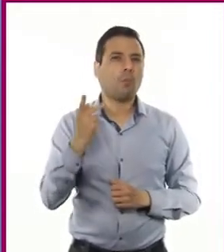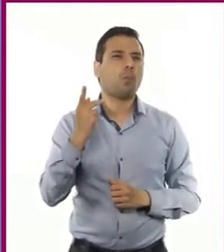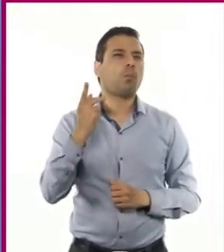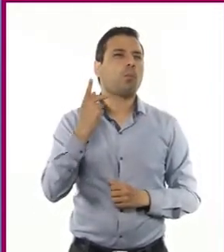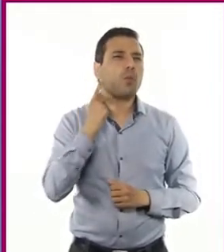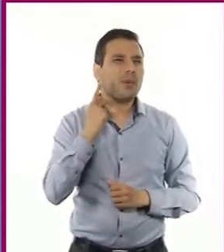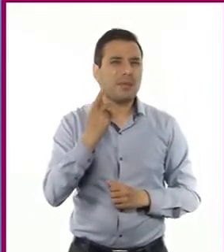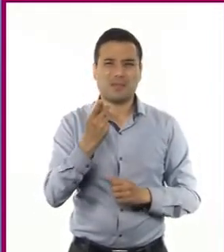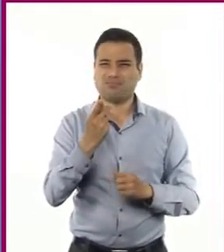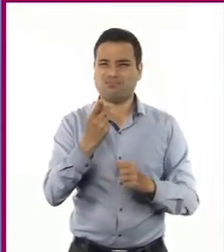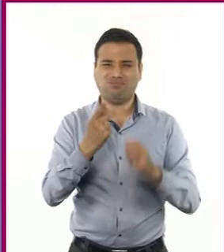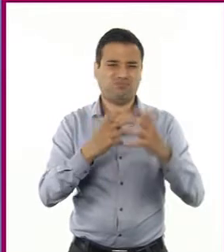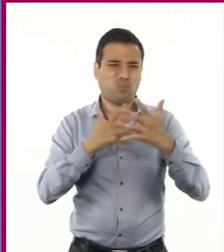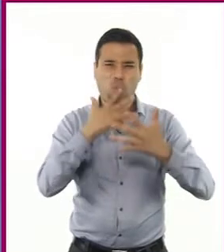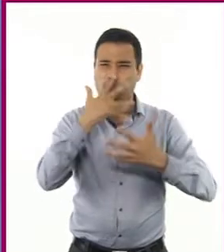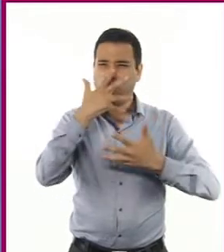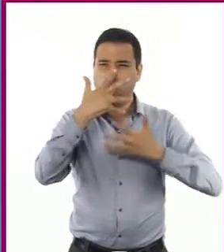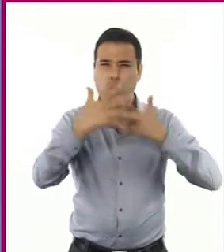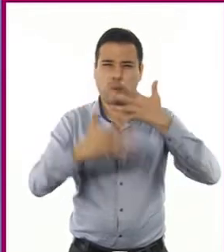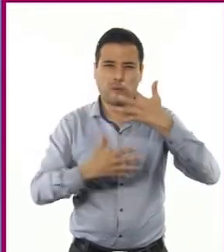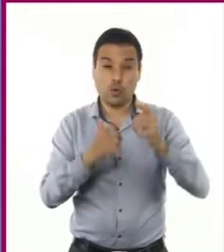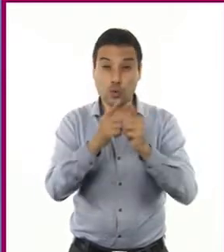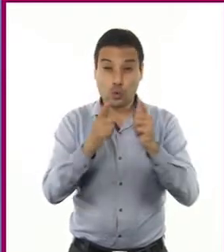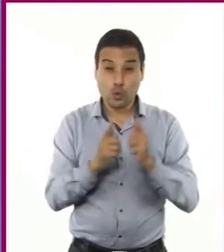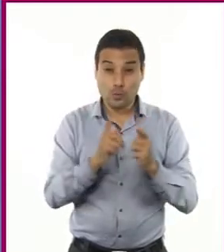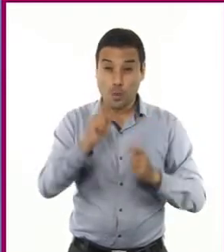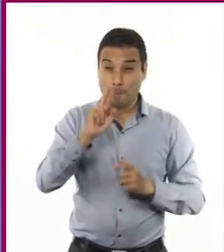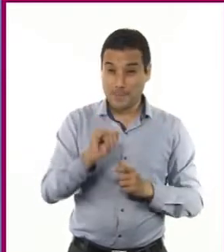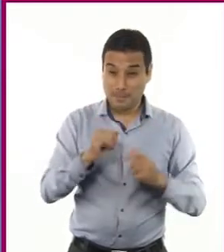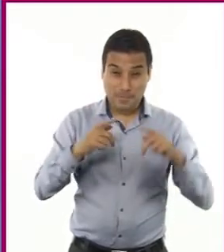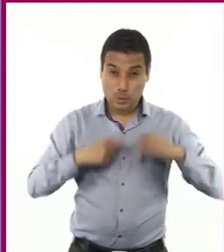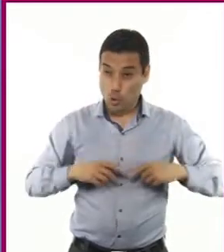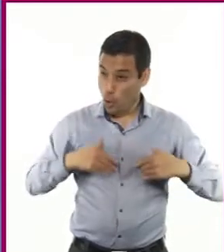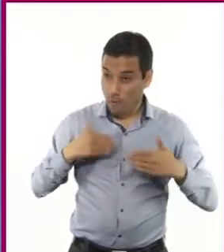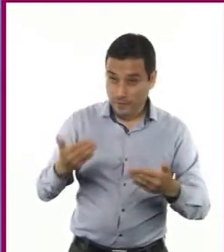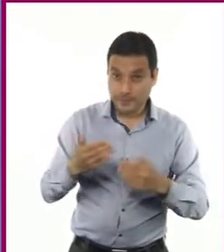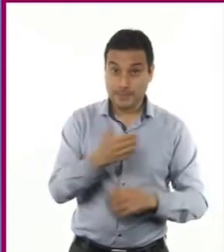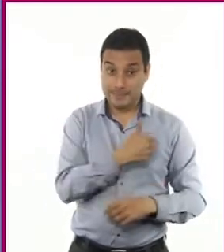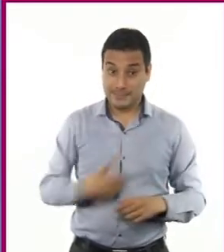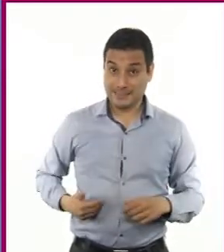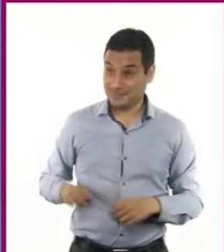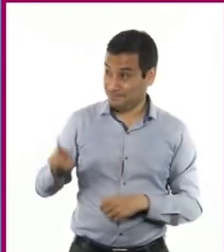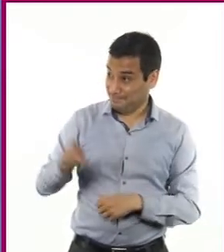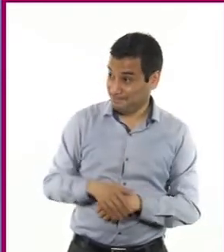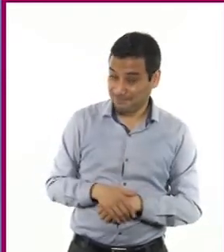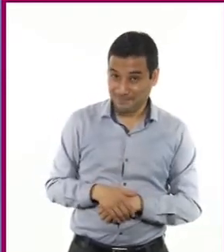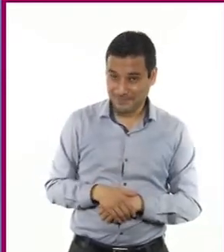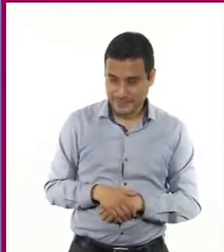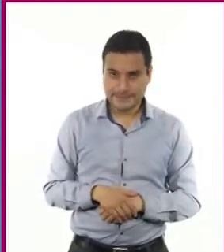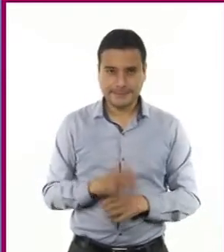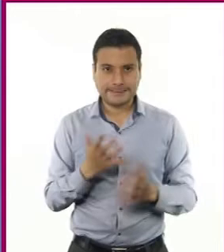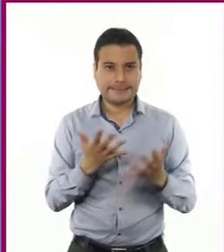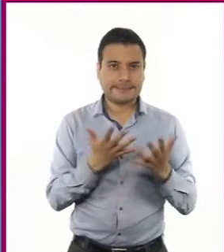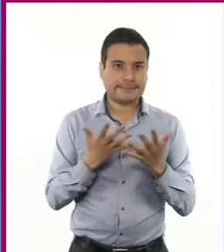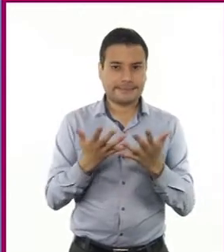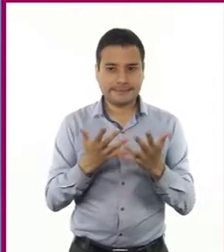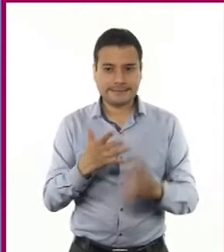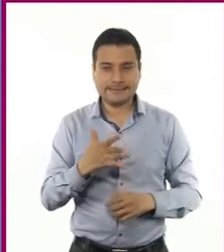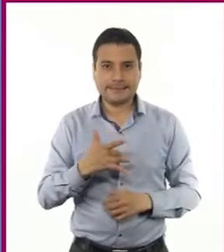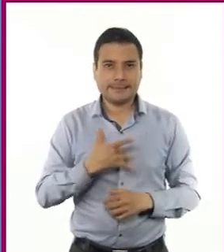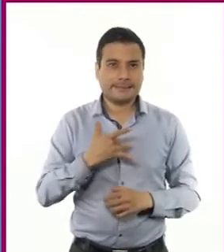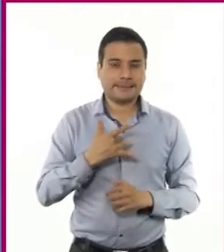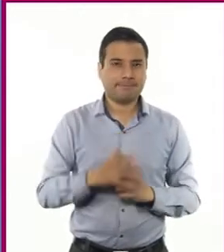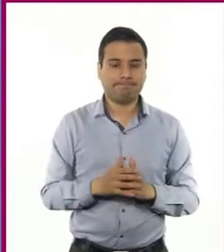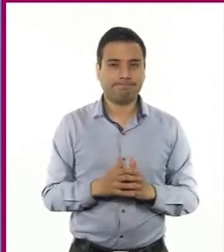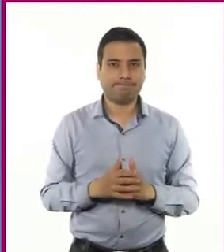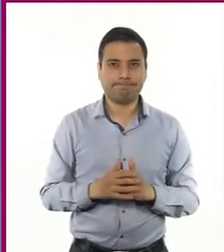legitimidad del partido hegemónico, el presidente José López Portillo emprendió el encauzamiento del malestar político hacia el horizonte